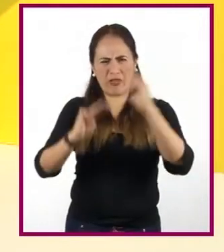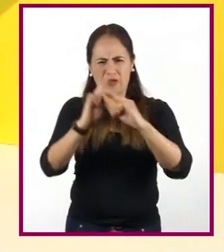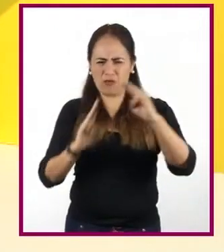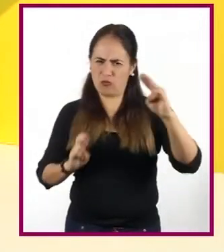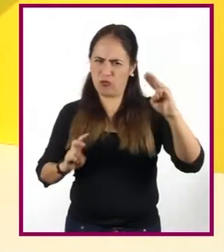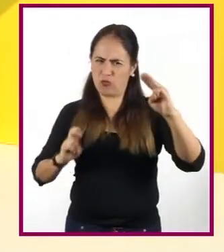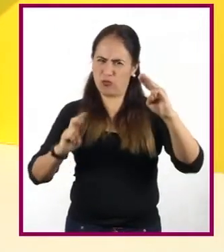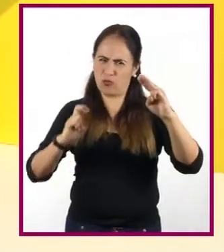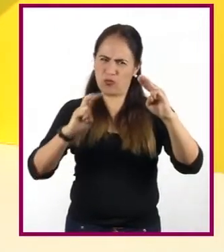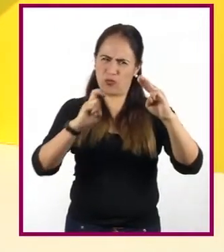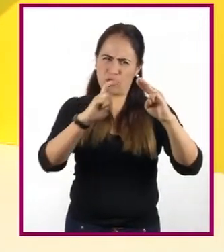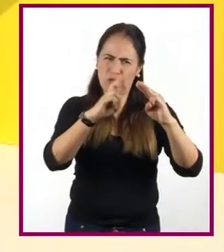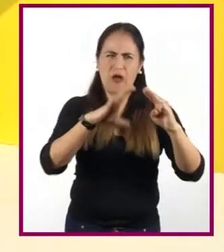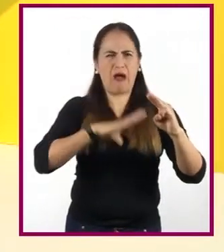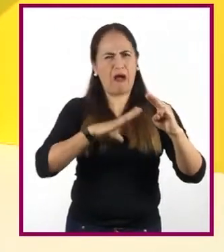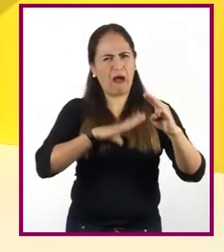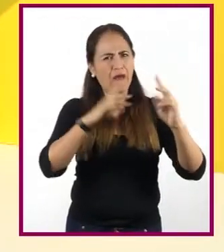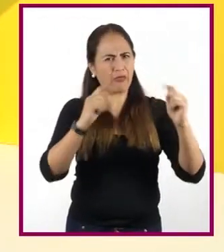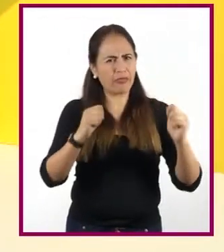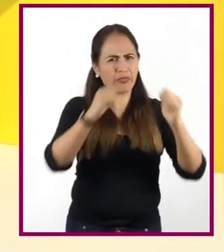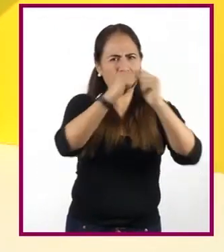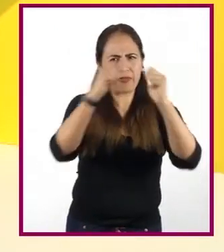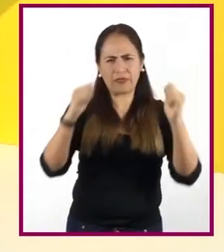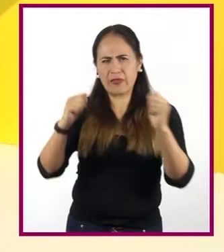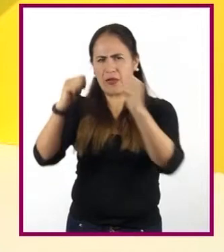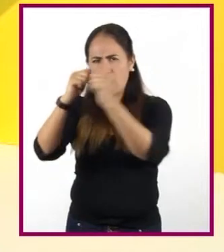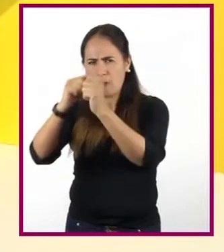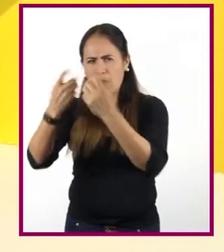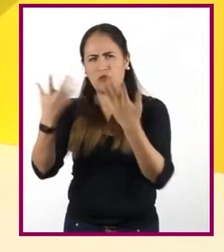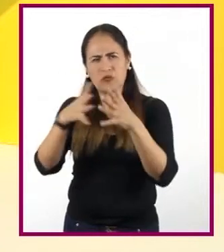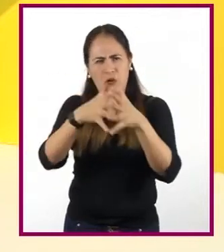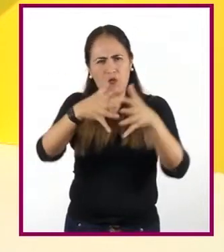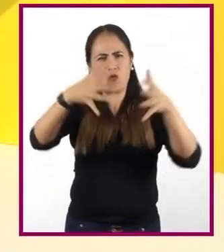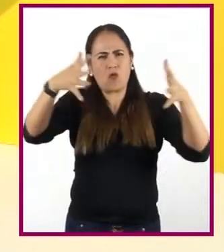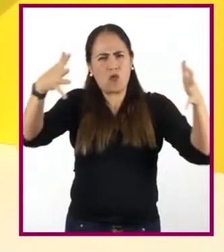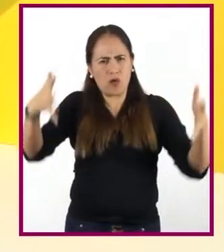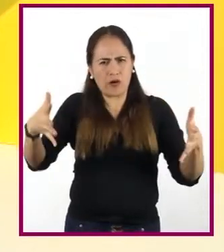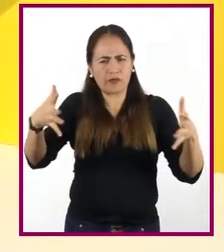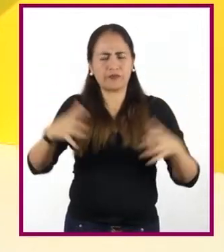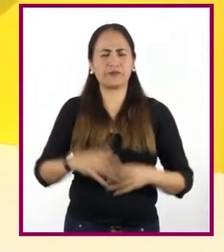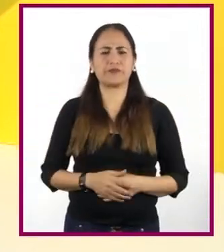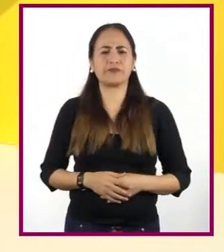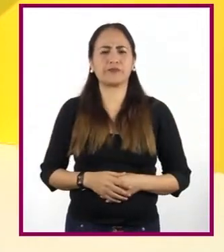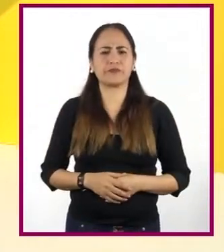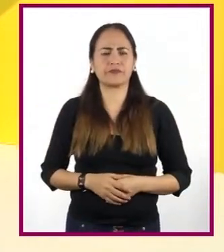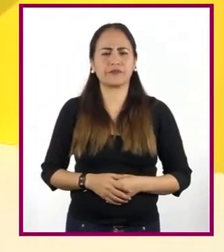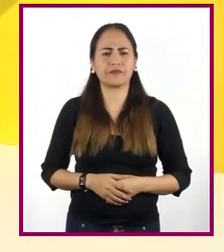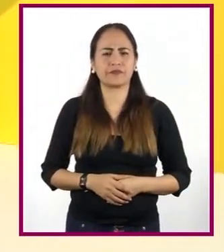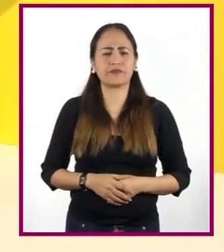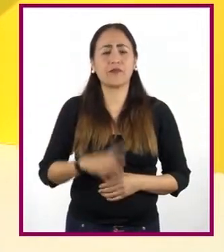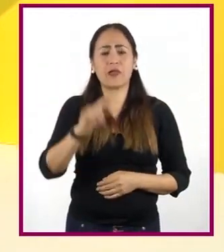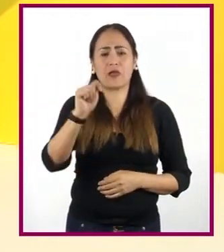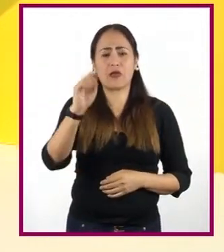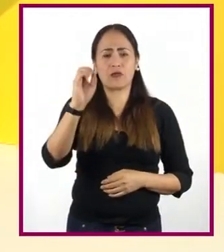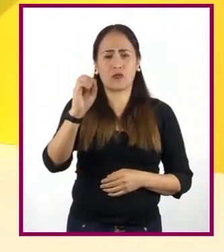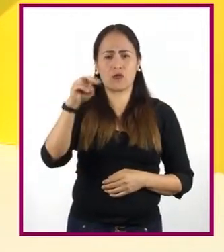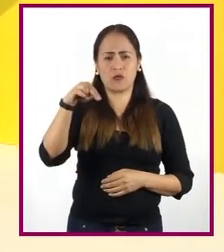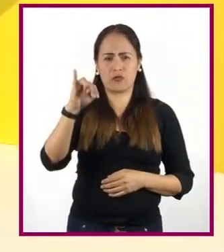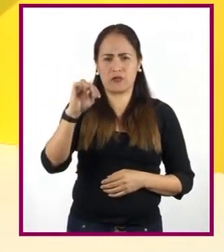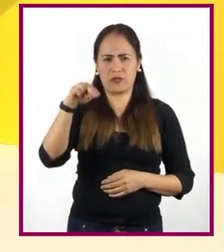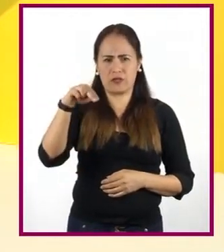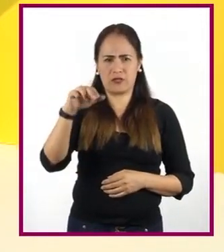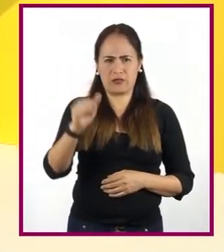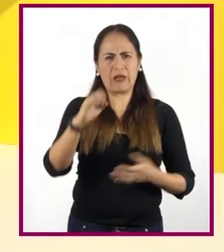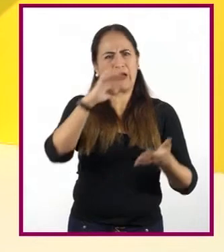la existencia de diversos templos y palacios. Por sus características, Toniná es un ejemplo